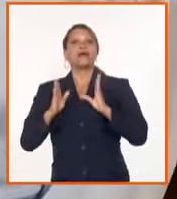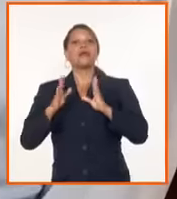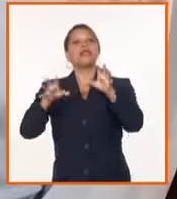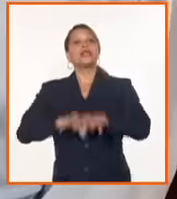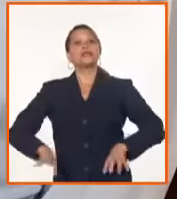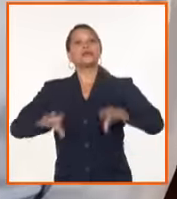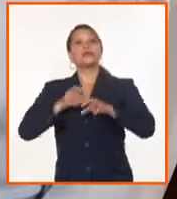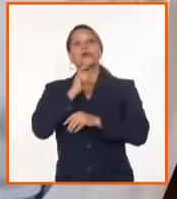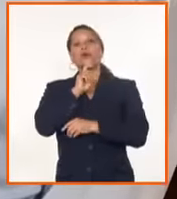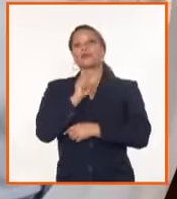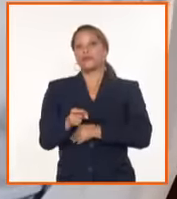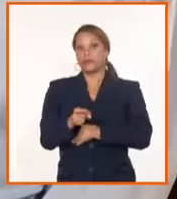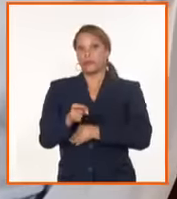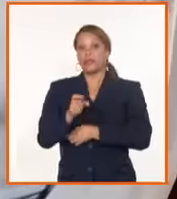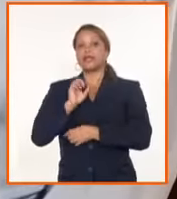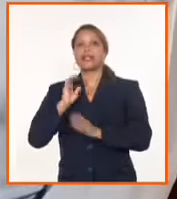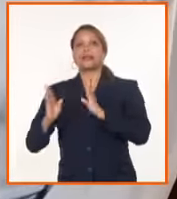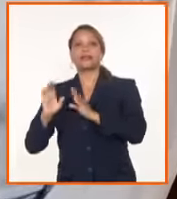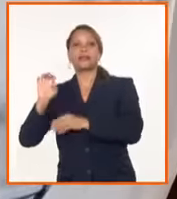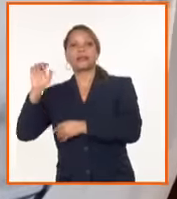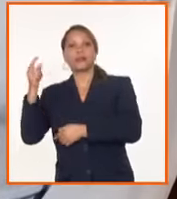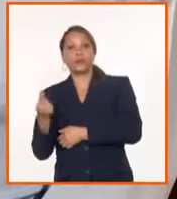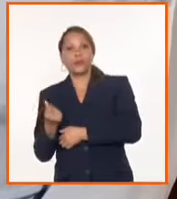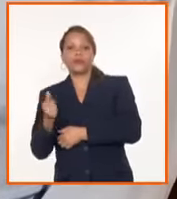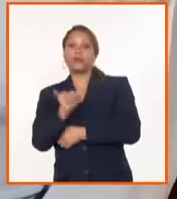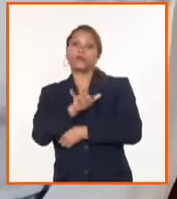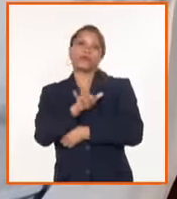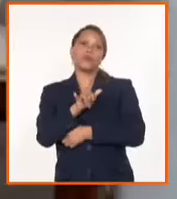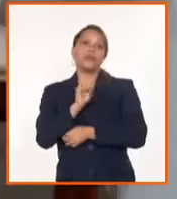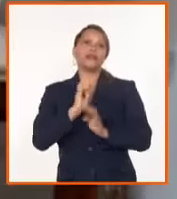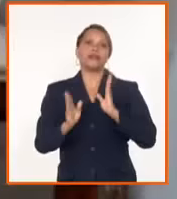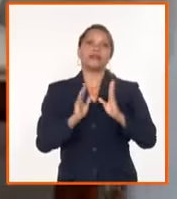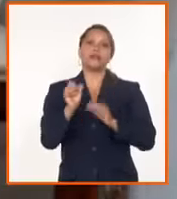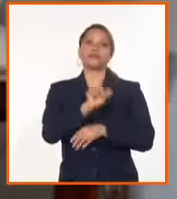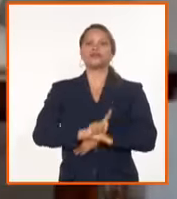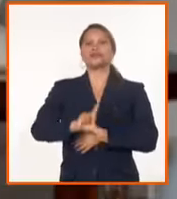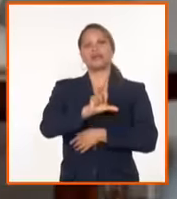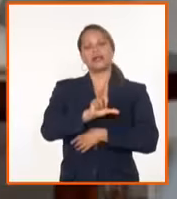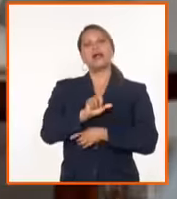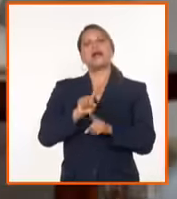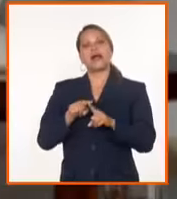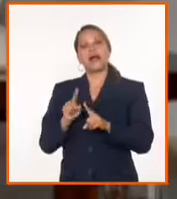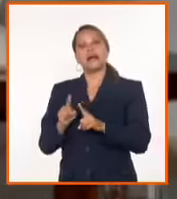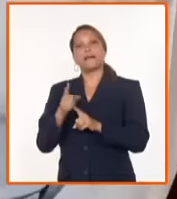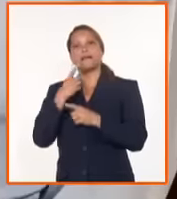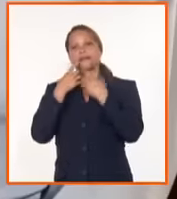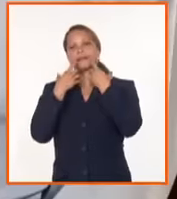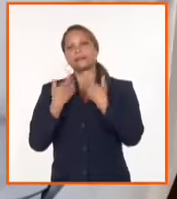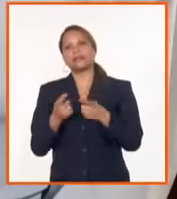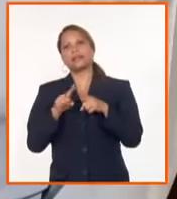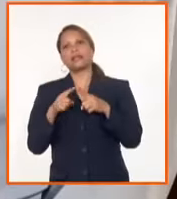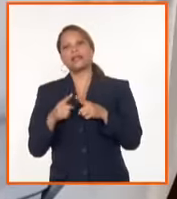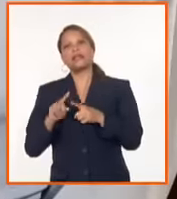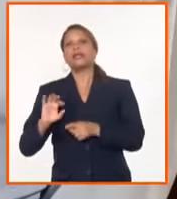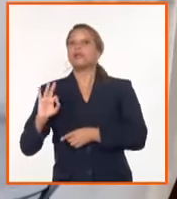muy compleja en lo económico y muy compleja en lo social. Ahora, ¿qué es lo ideal? ¿Qué es lo